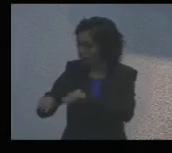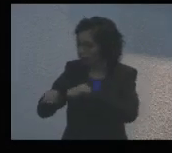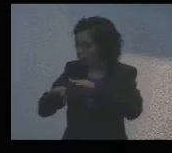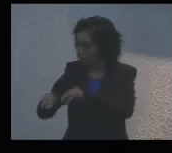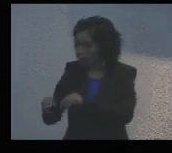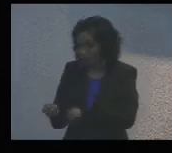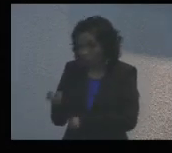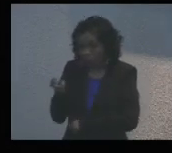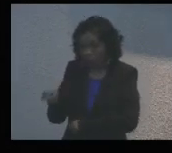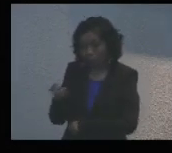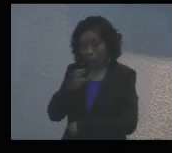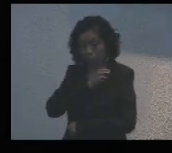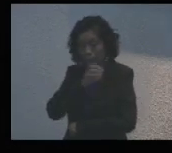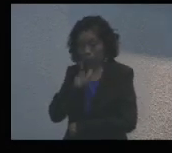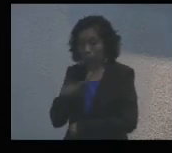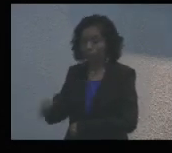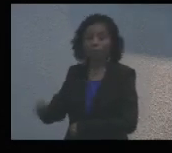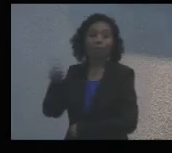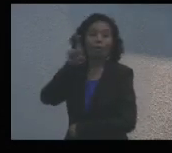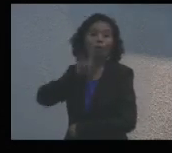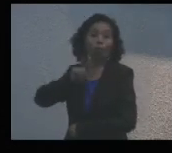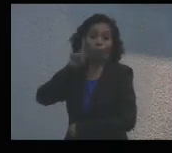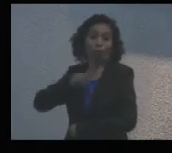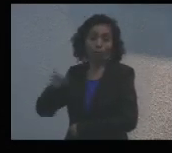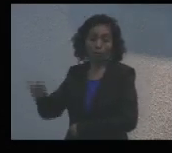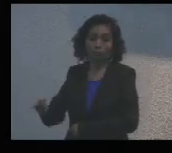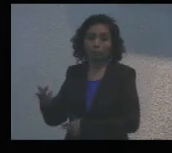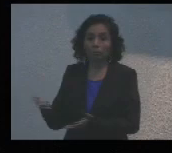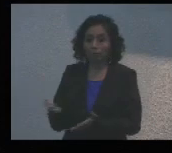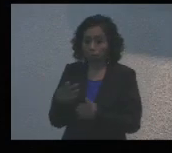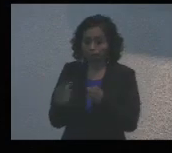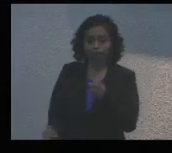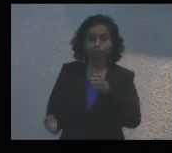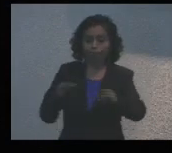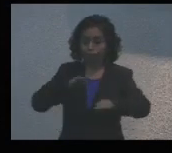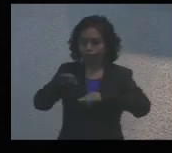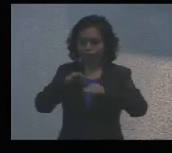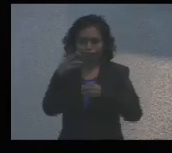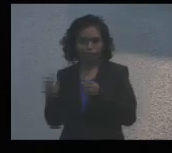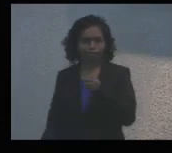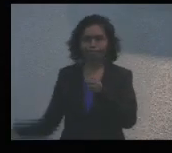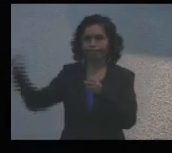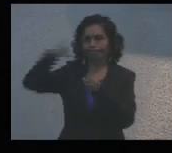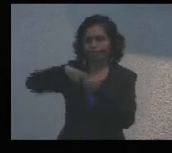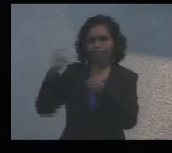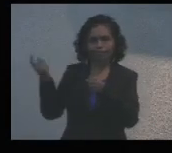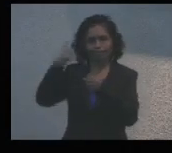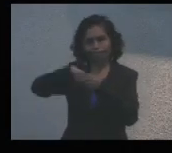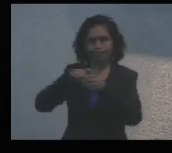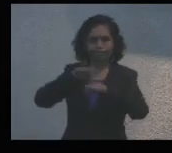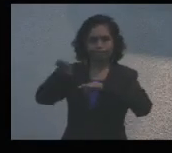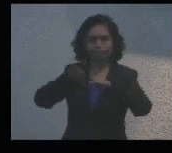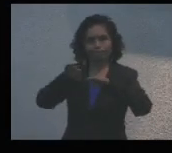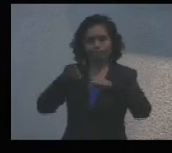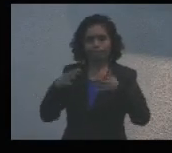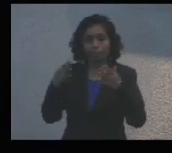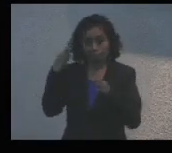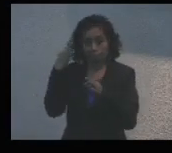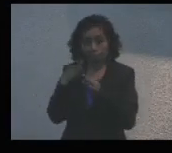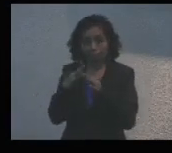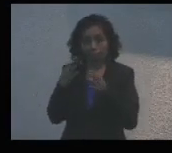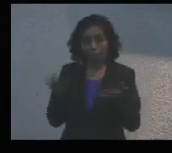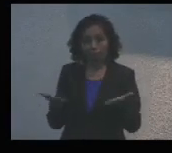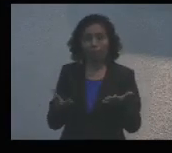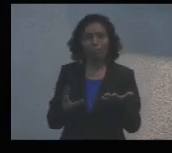especialmente de las mujeres, para su incorporación independiente en el mundo laboral o productivo, se respaldan